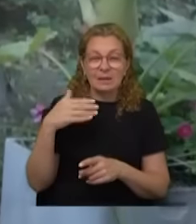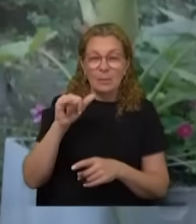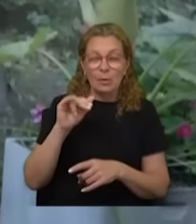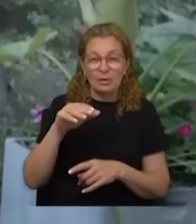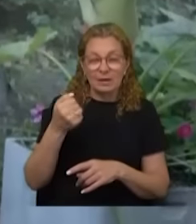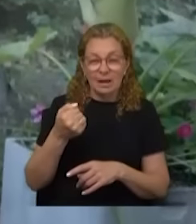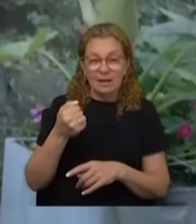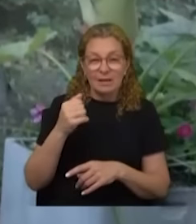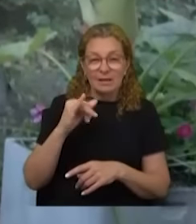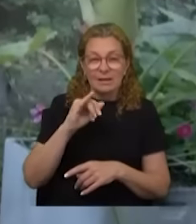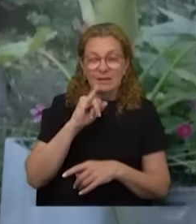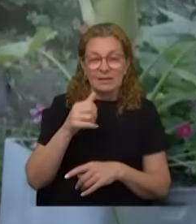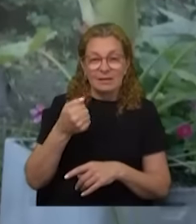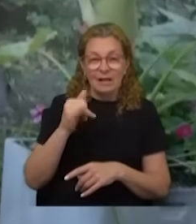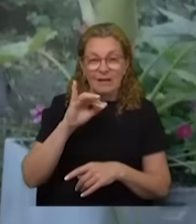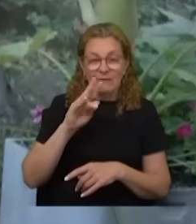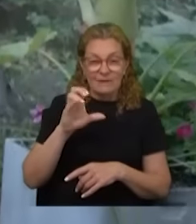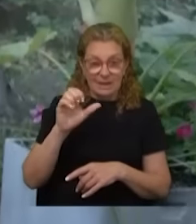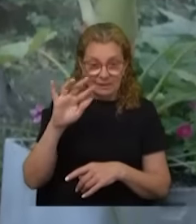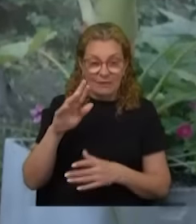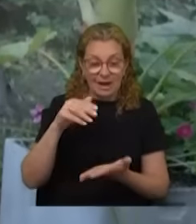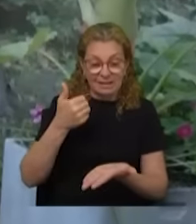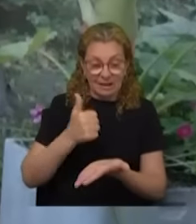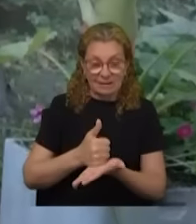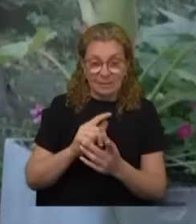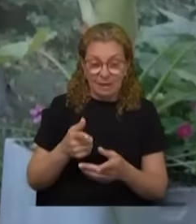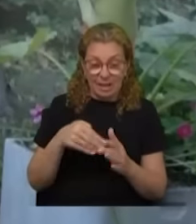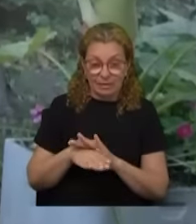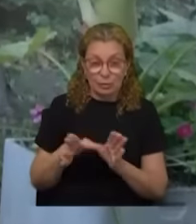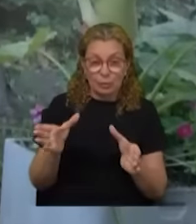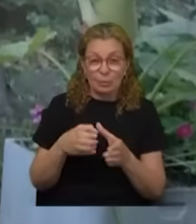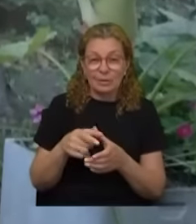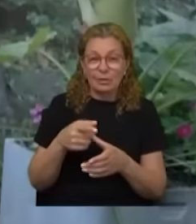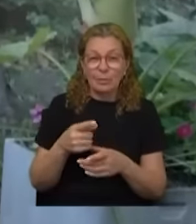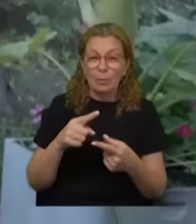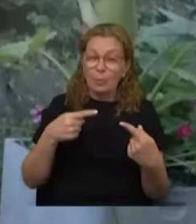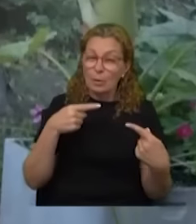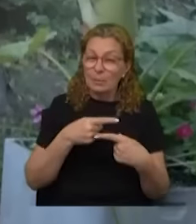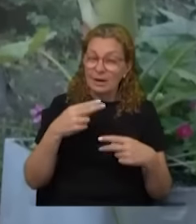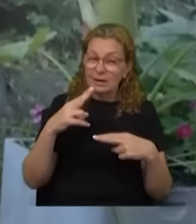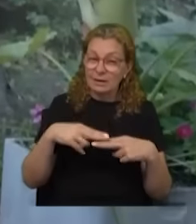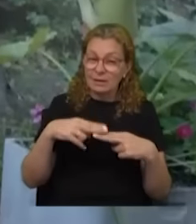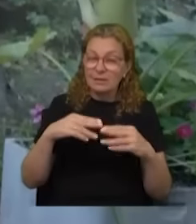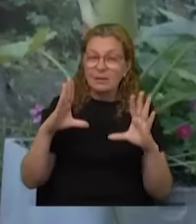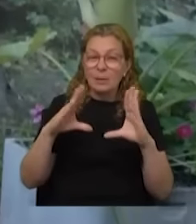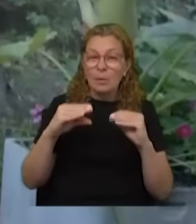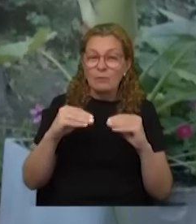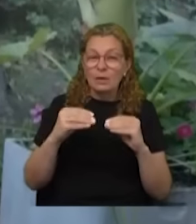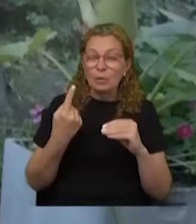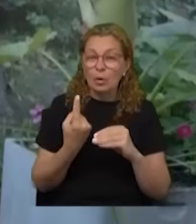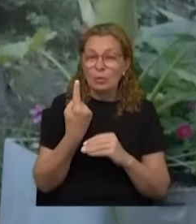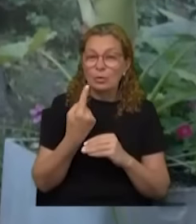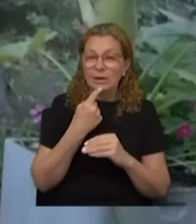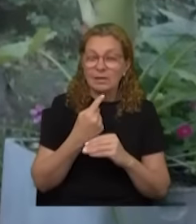Xavier que estarán presentes dentro de esta reunión esta convocatoria que ha generado también polémica en las redes y estaremos hablando con uno de los